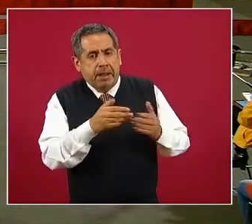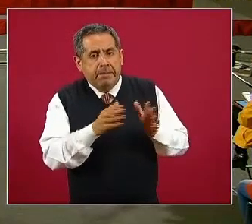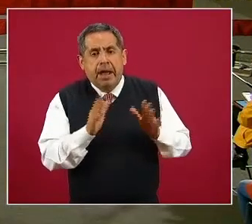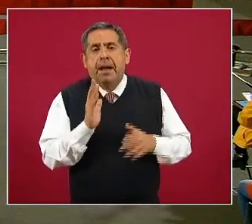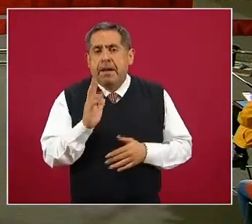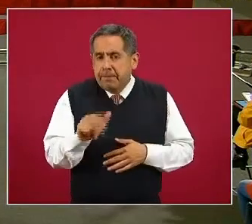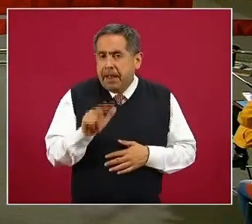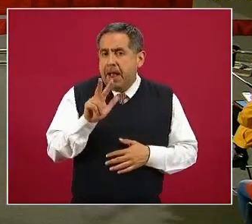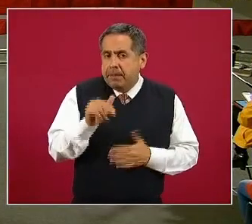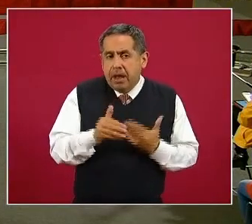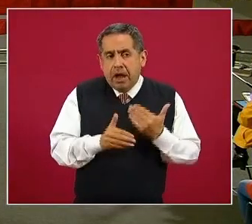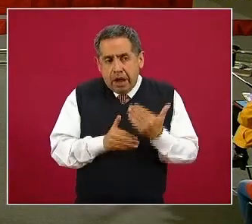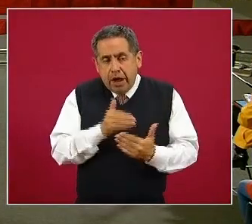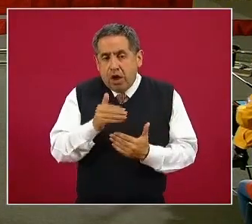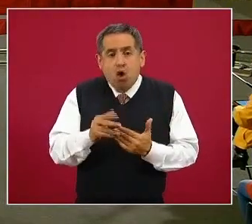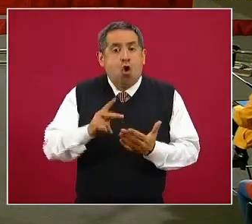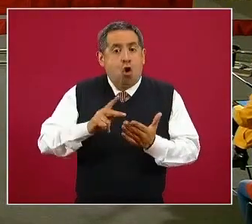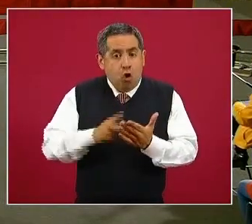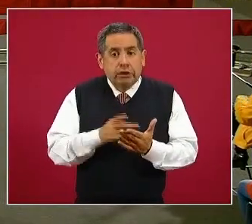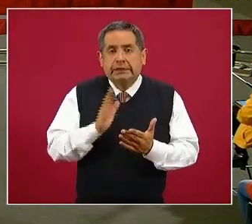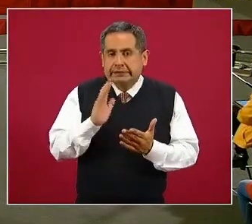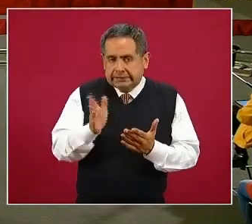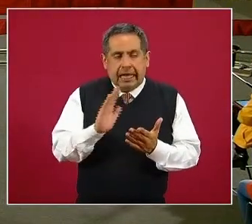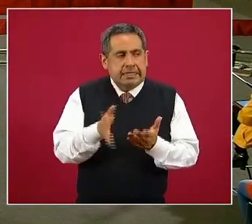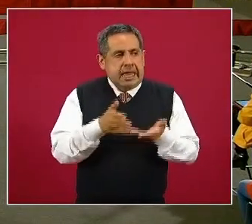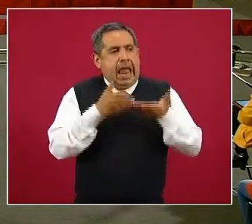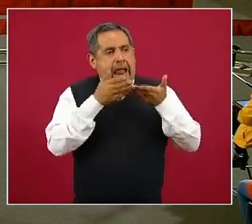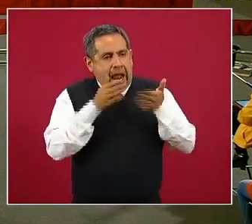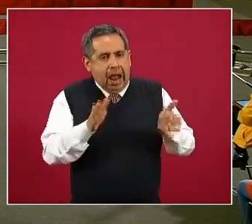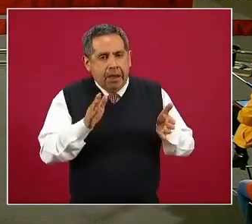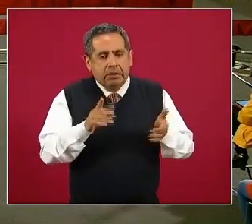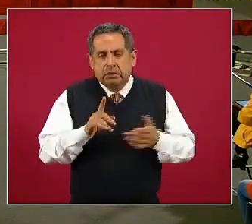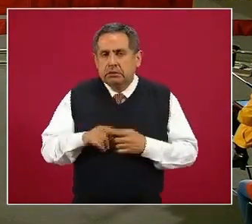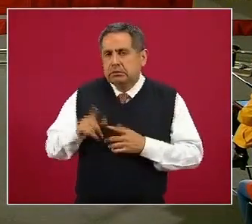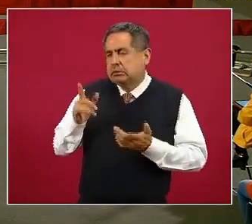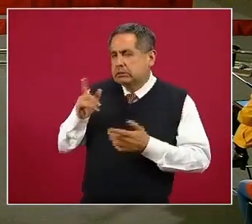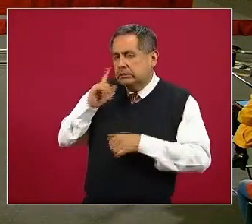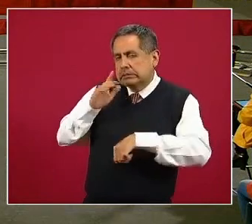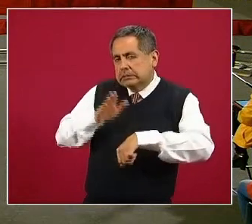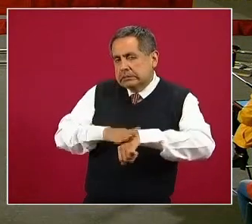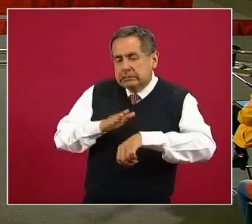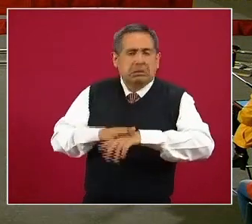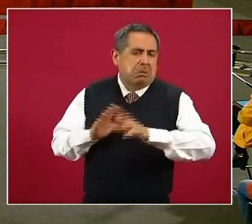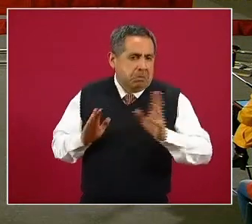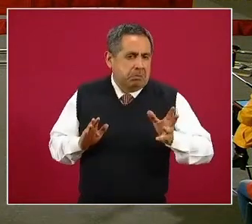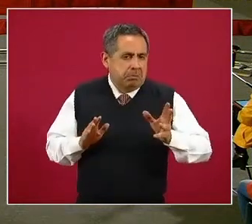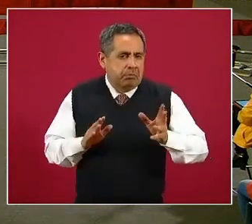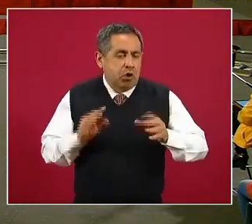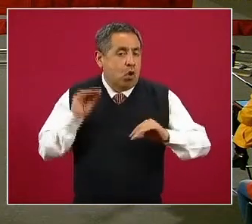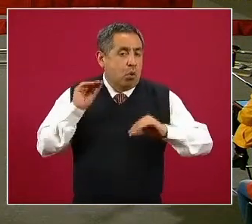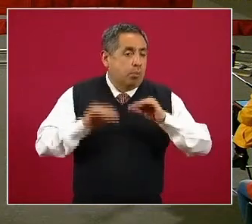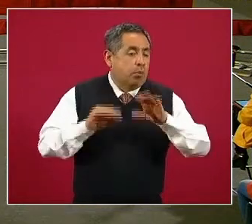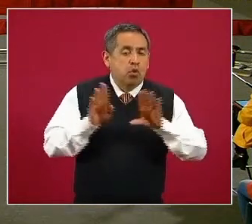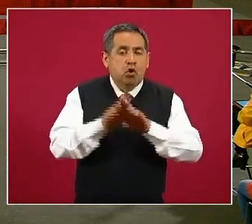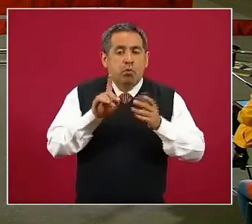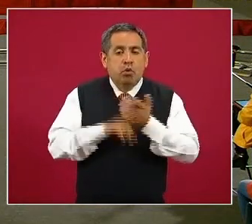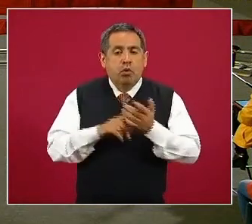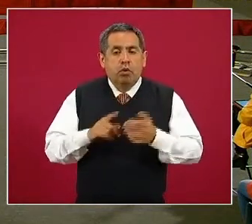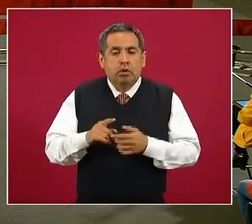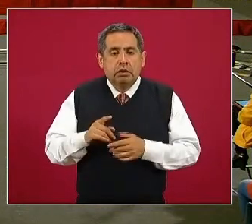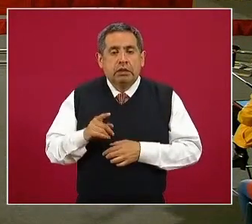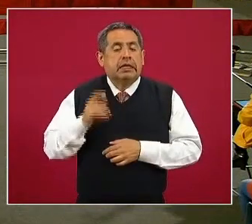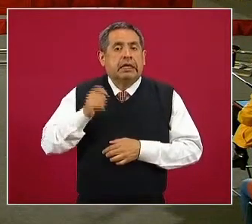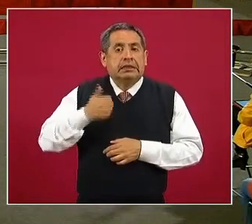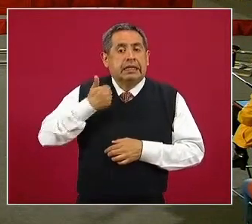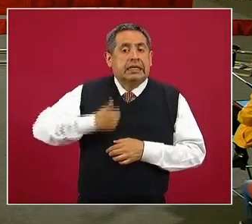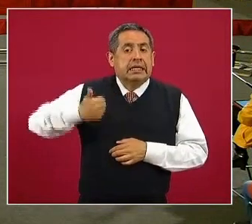empiezan nuevamente a poder realizar con este tipo de restricciones, están siendo implementadas en el día a día por